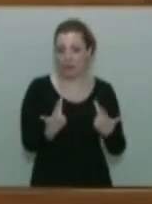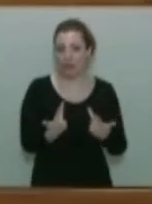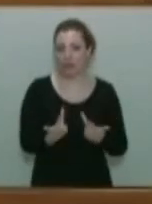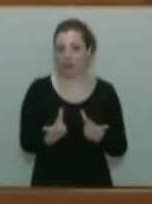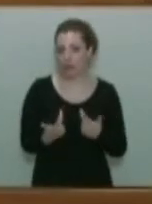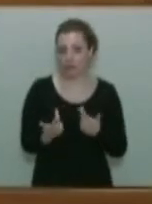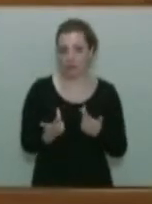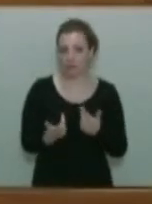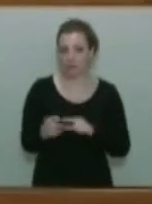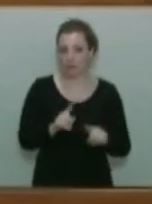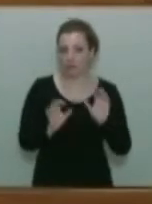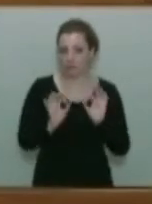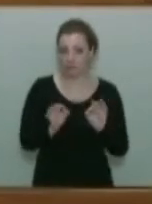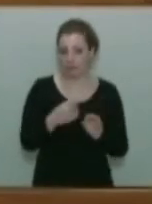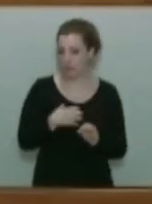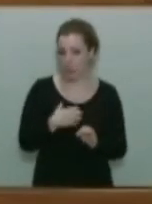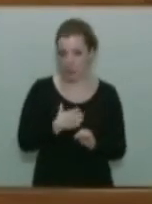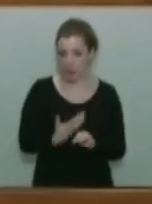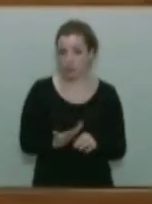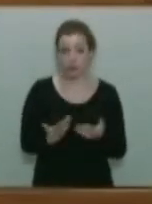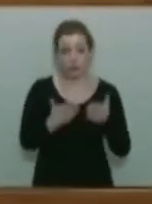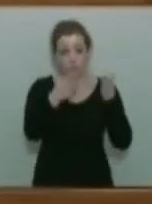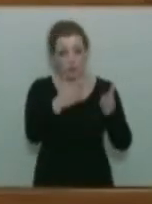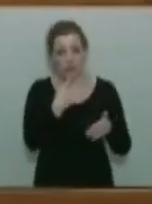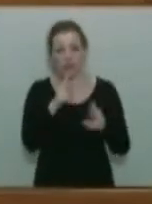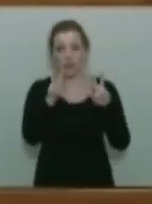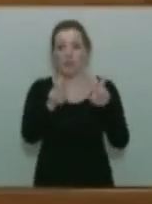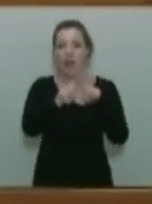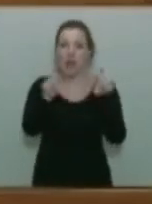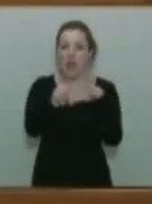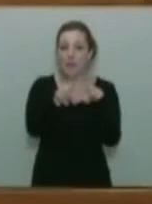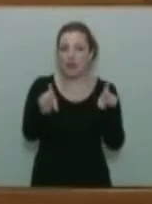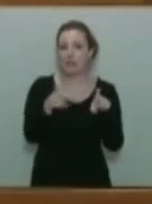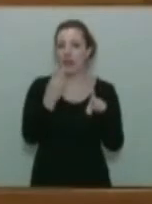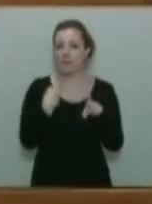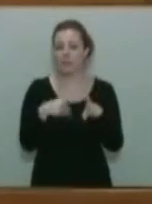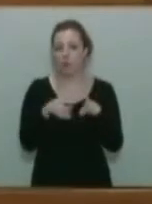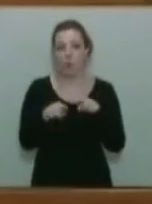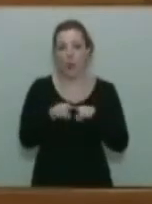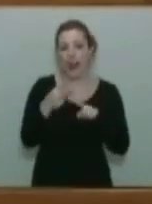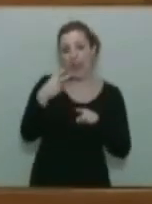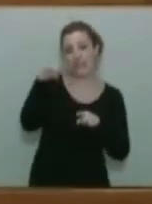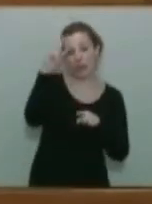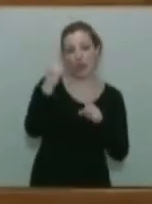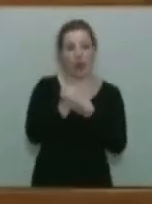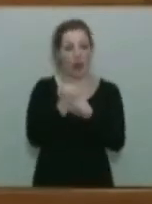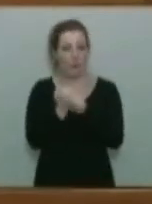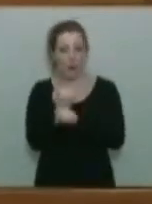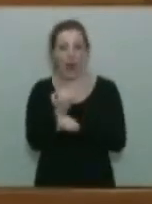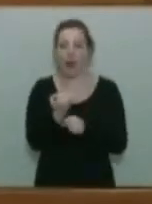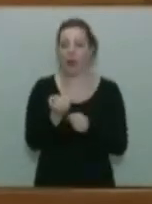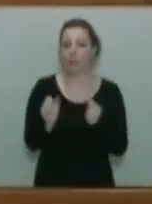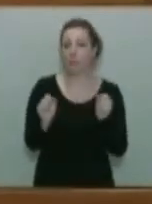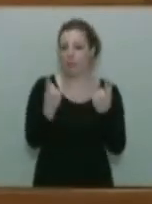este problema, ¿no? Luego, usted me decía lo de las empresas respecto a la primera experiencia laboral, el plan de empleo joven. Yo